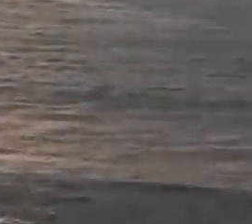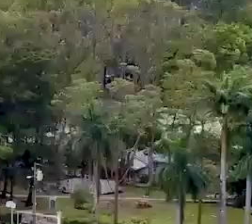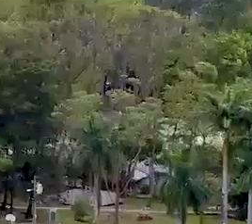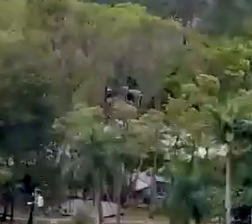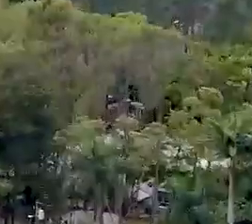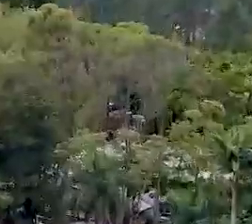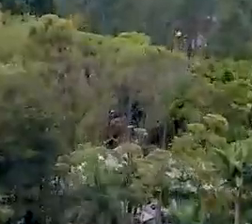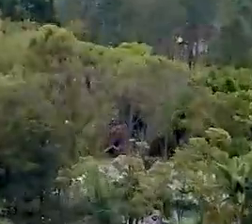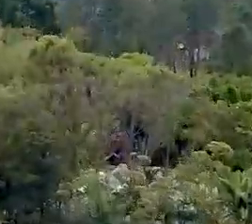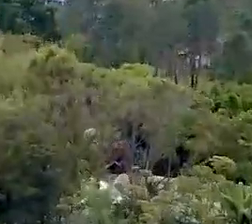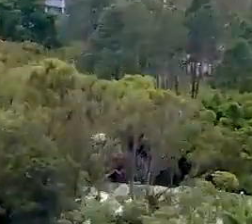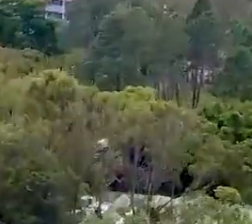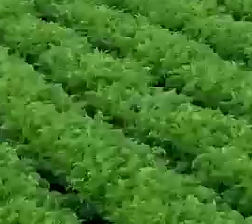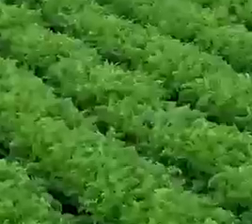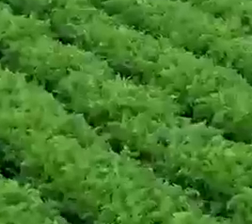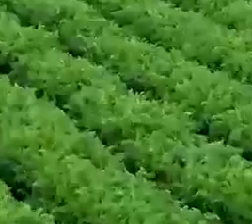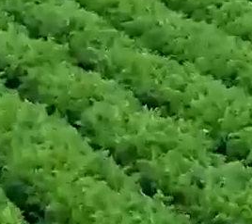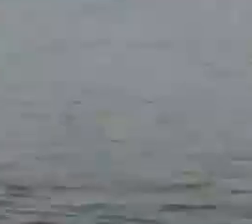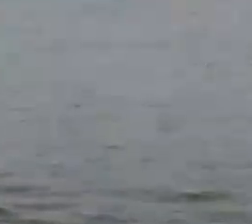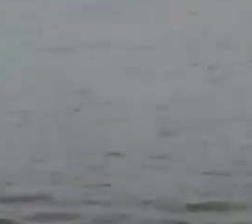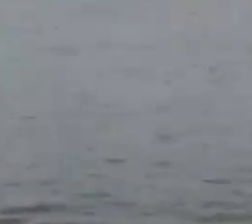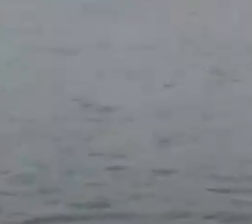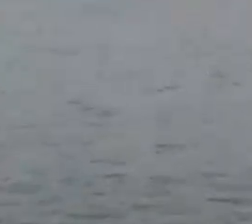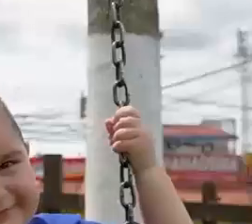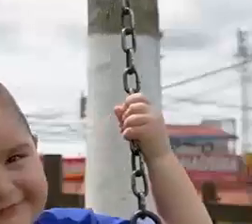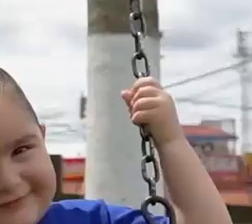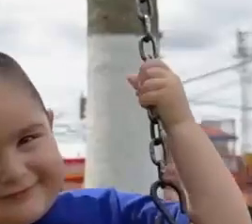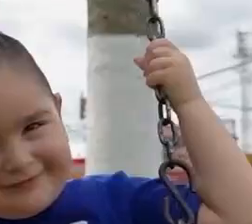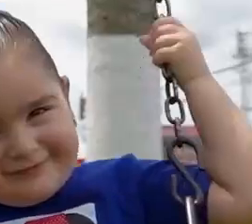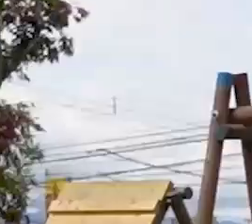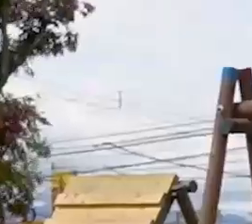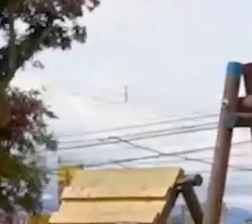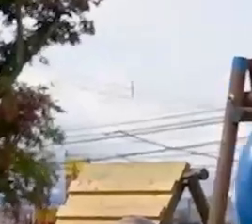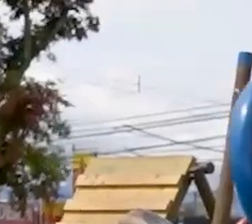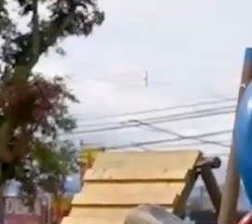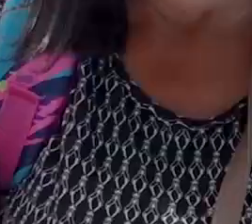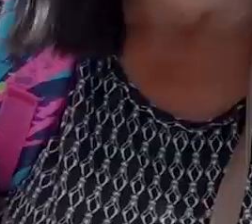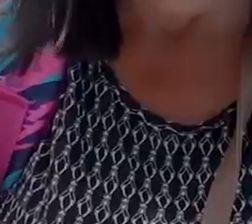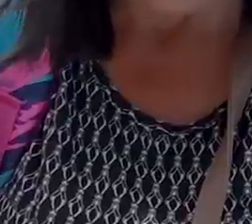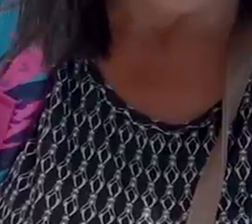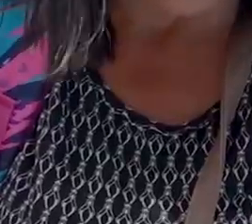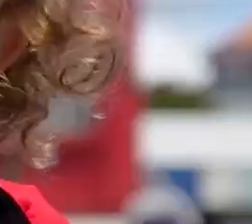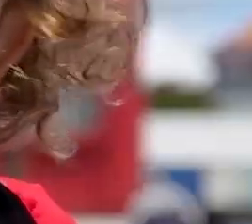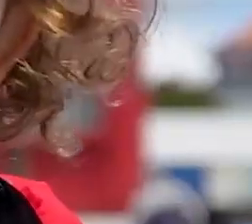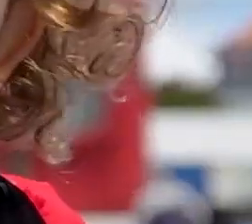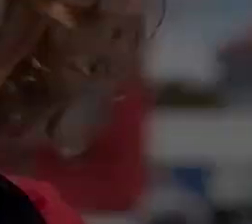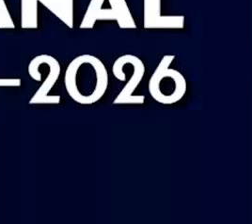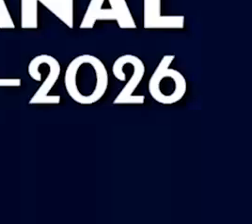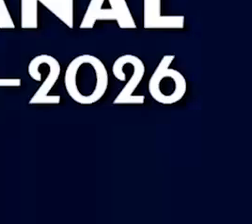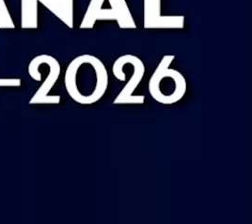Costa Rica vuelve a ser el país de todos, un país con propósito. Que la próxima generación crezca en un país